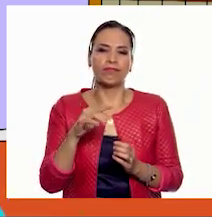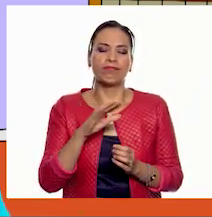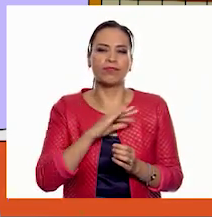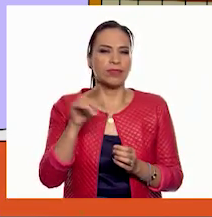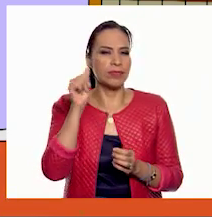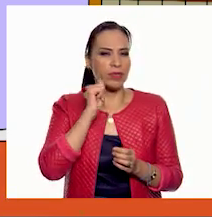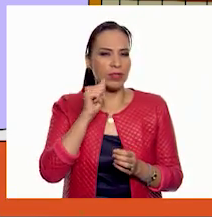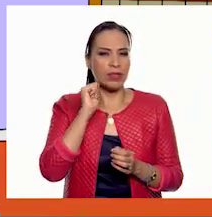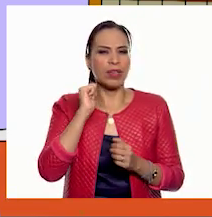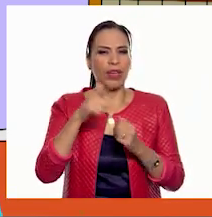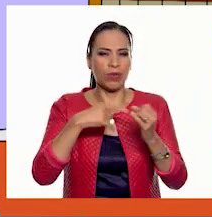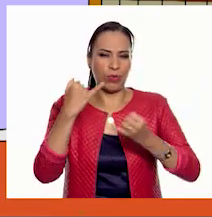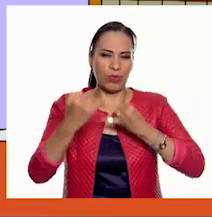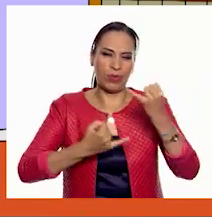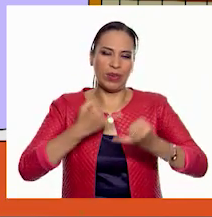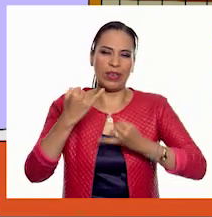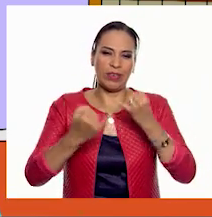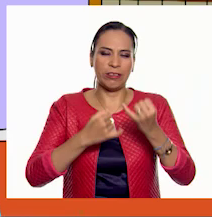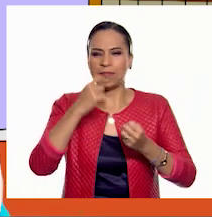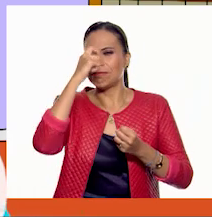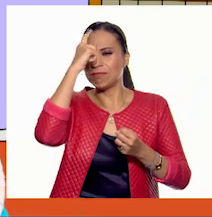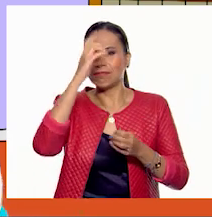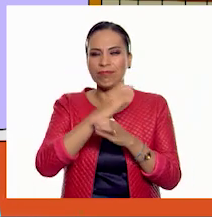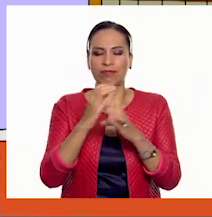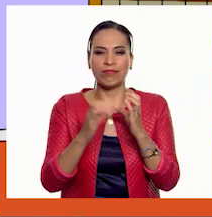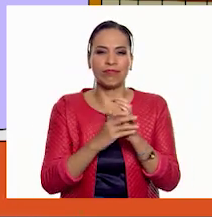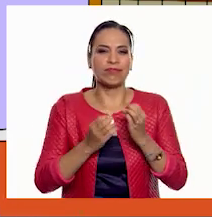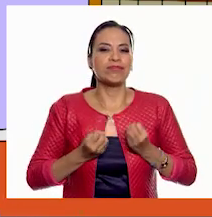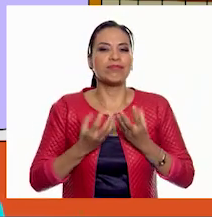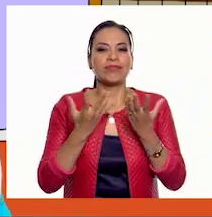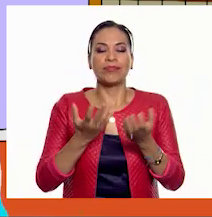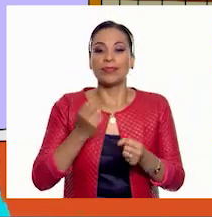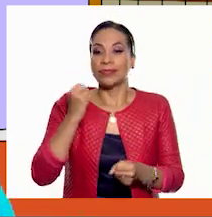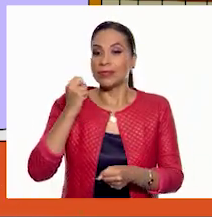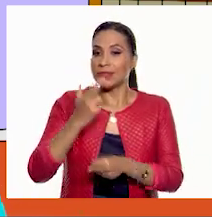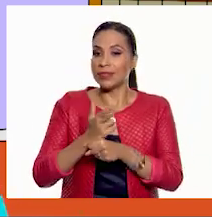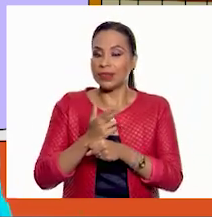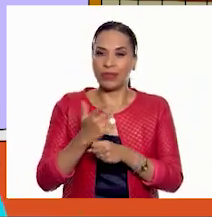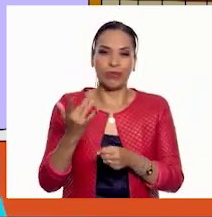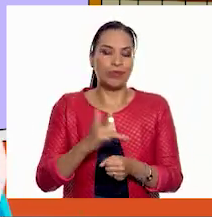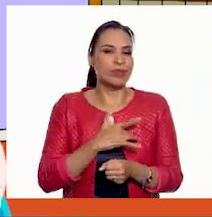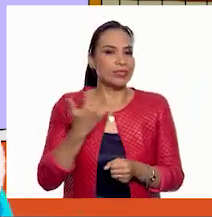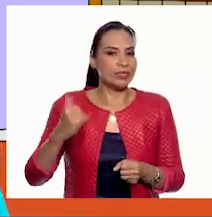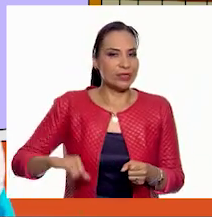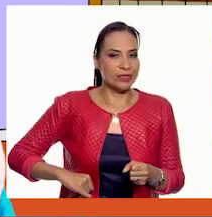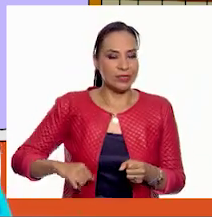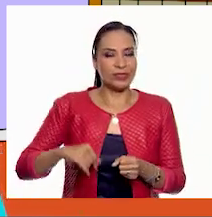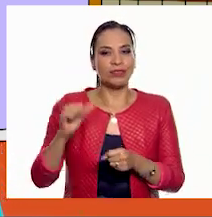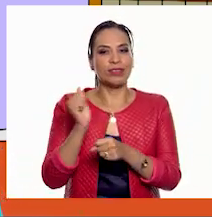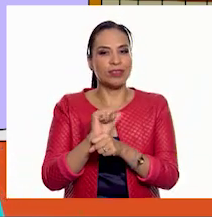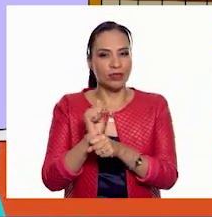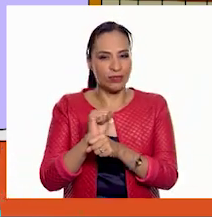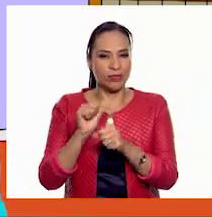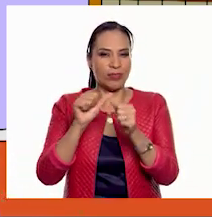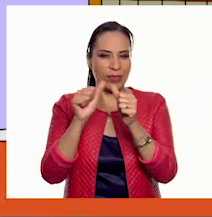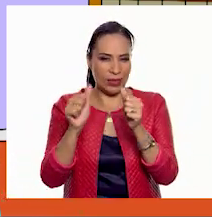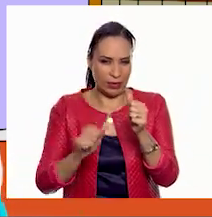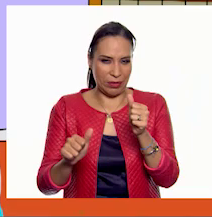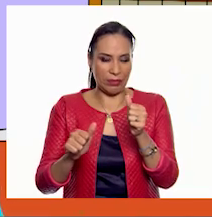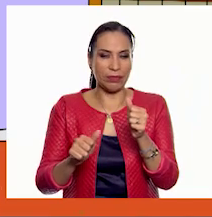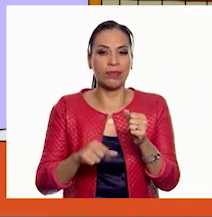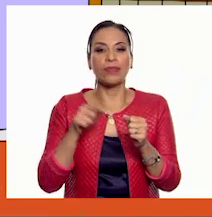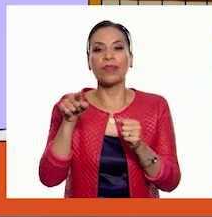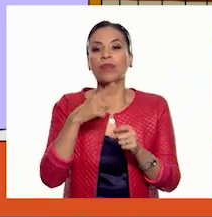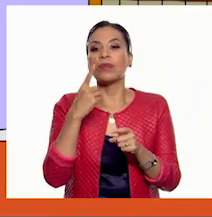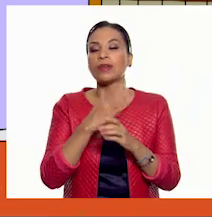como nadie al juego y a la invención, manifiestan desde muy temprano un gran interés por el arte, además